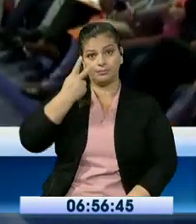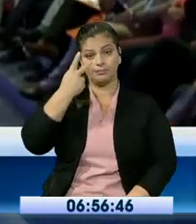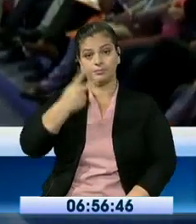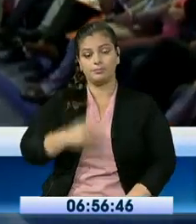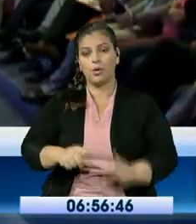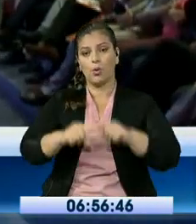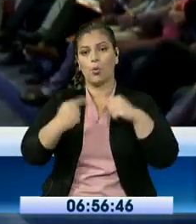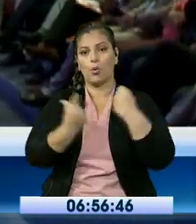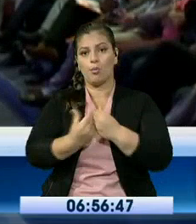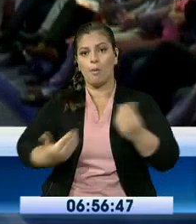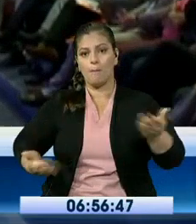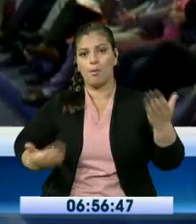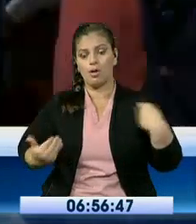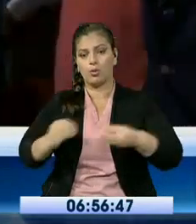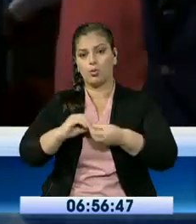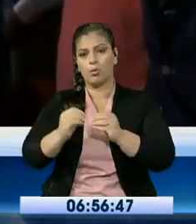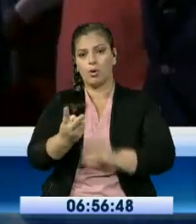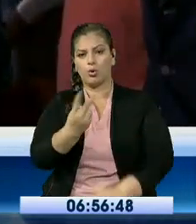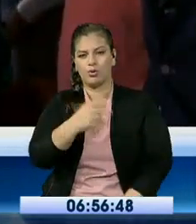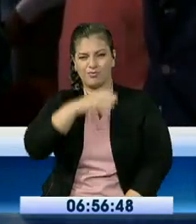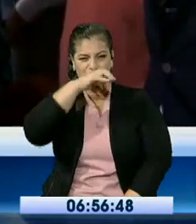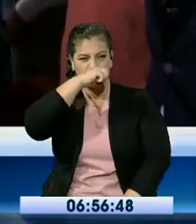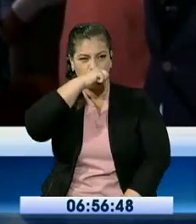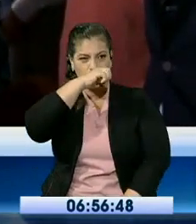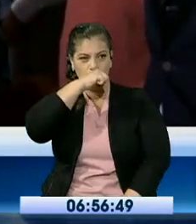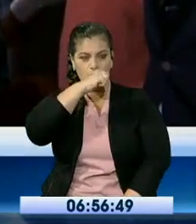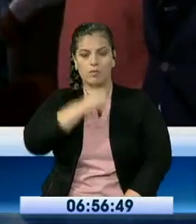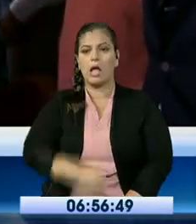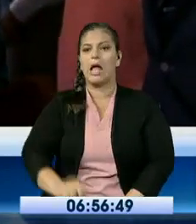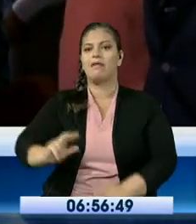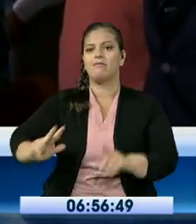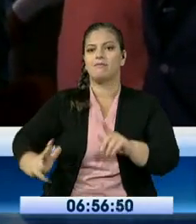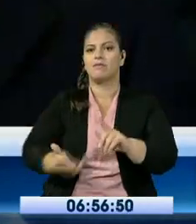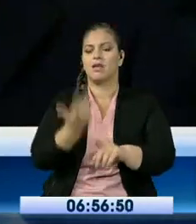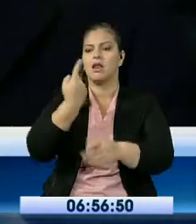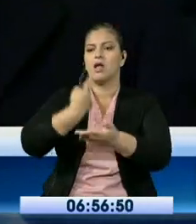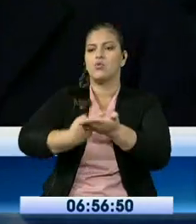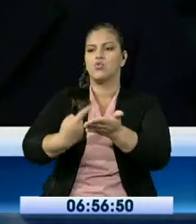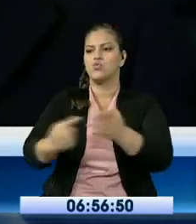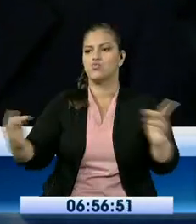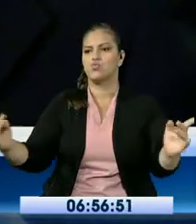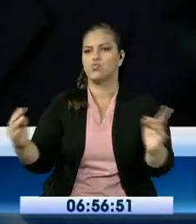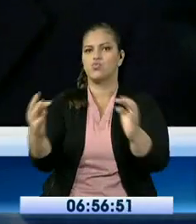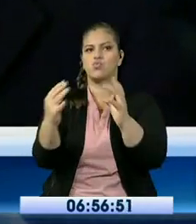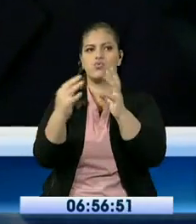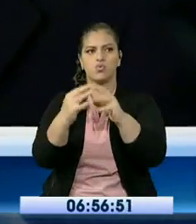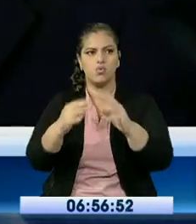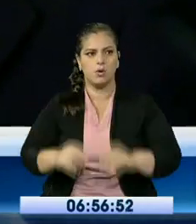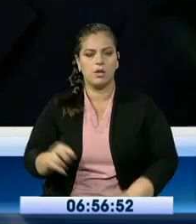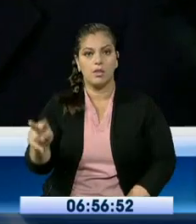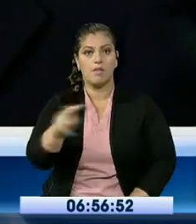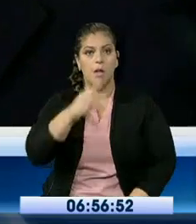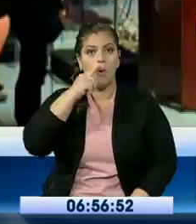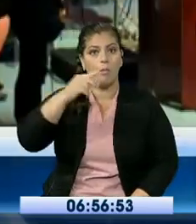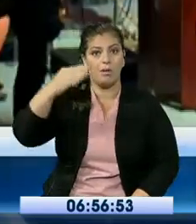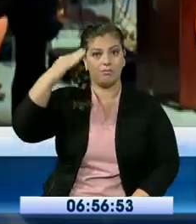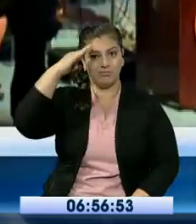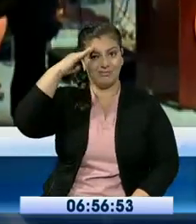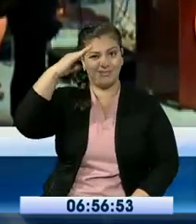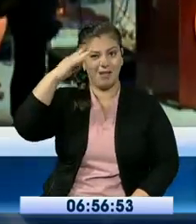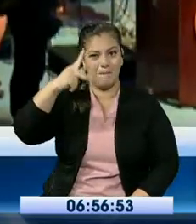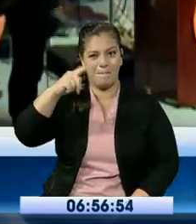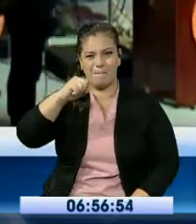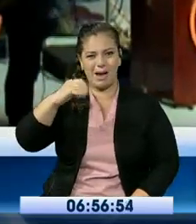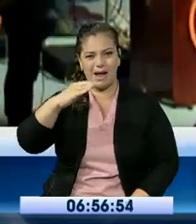su tercera convención, a la cual asistieron expresidentes del partido y militantes como Paco Moncayo, quien mencionó